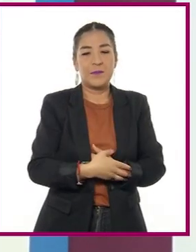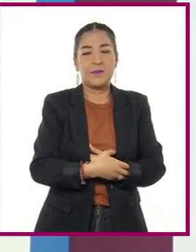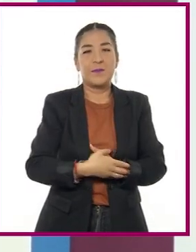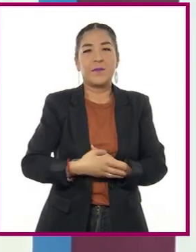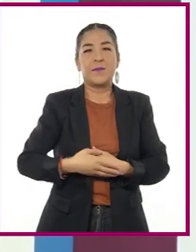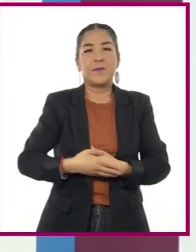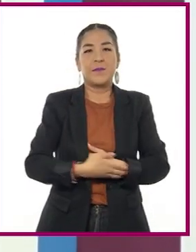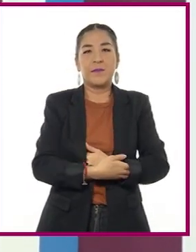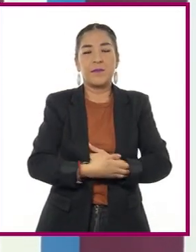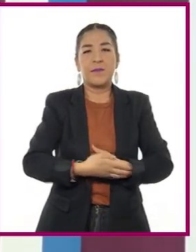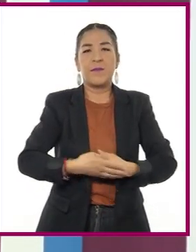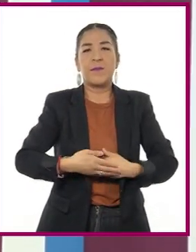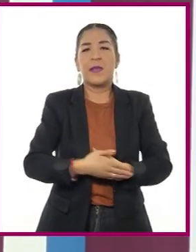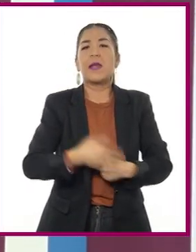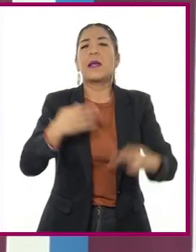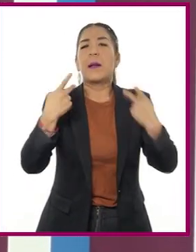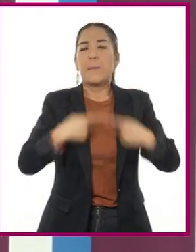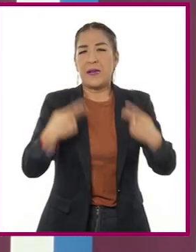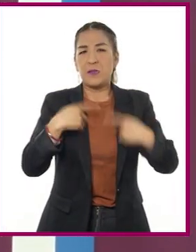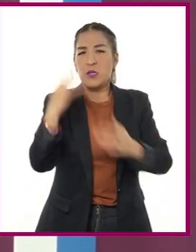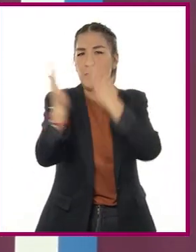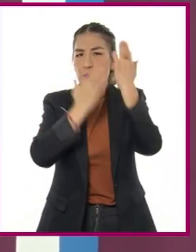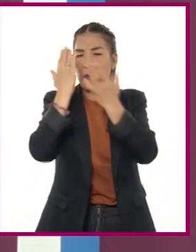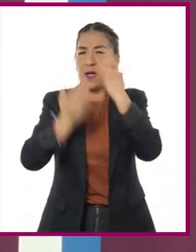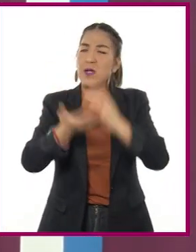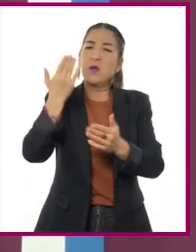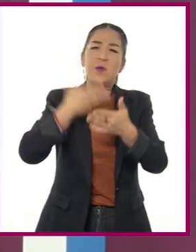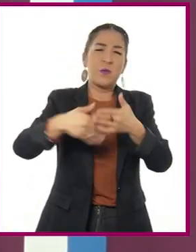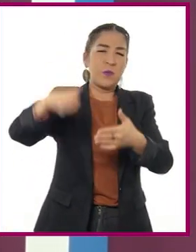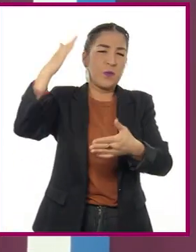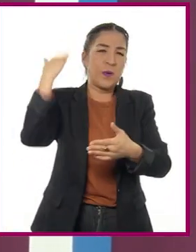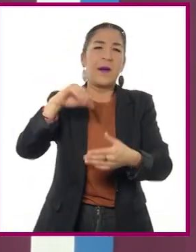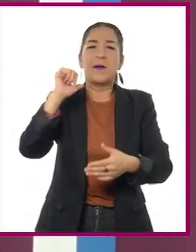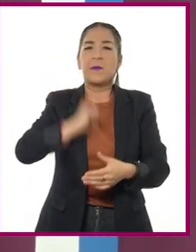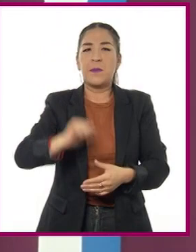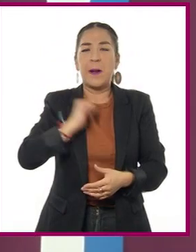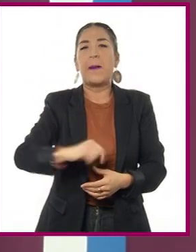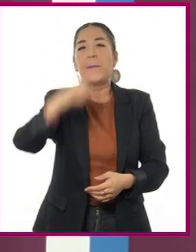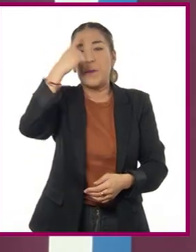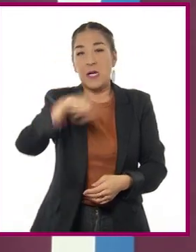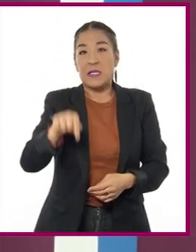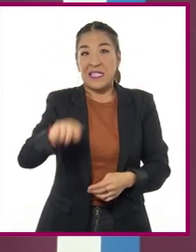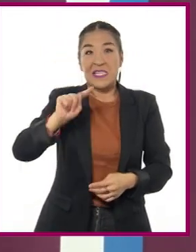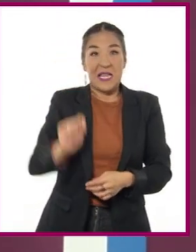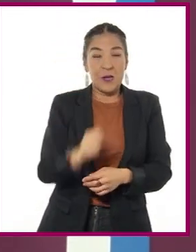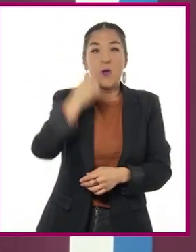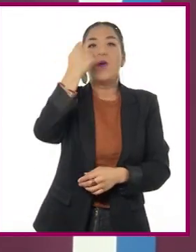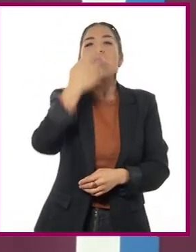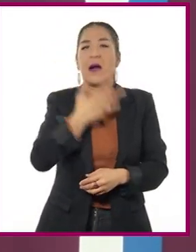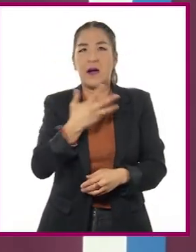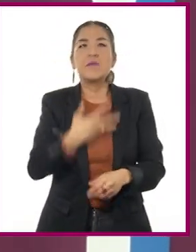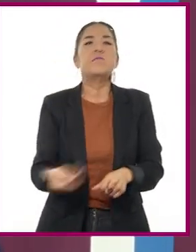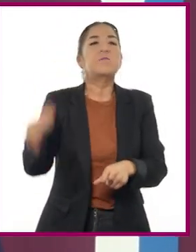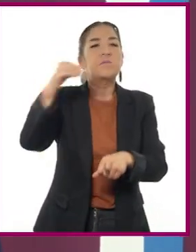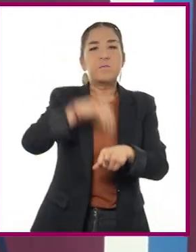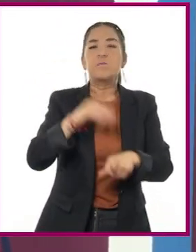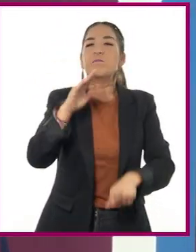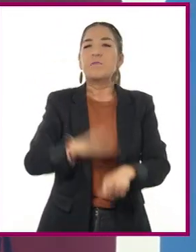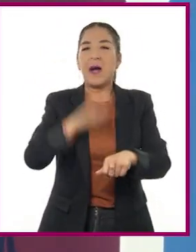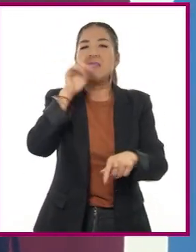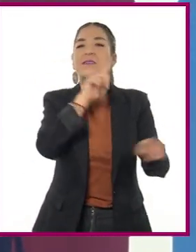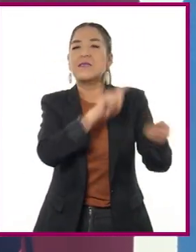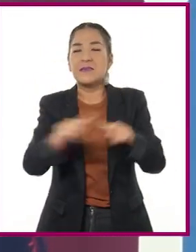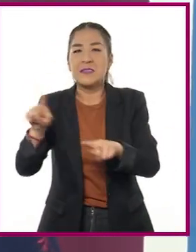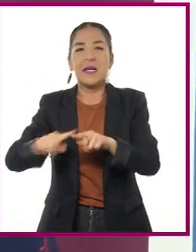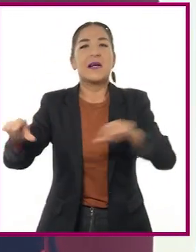Los estudiosos de aquel entonces no se conformaron con adaptar la tecnología existente, sino que comenzaron a